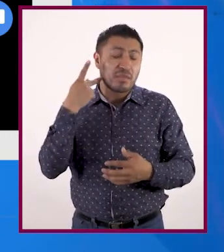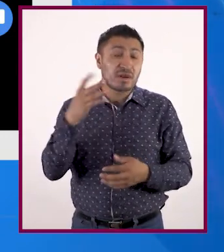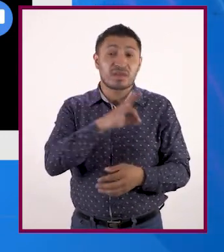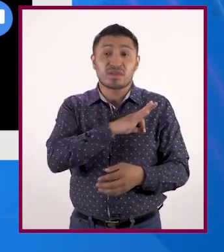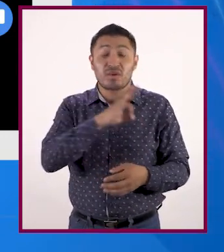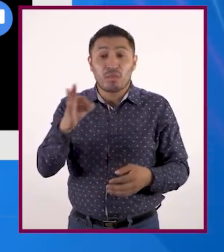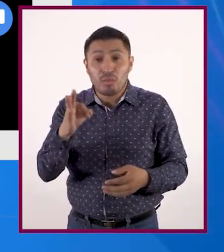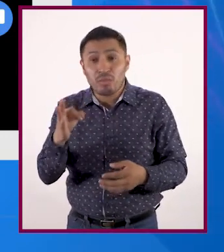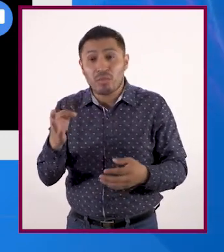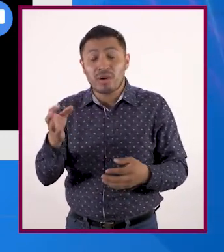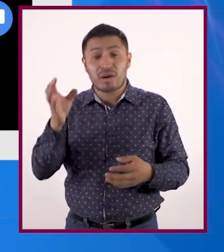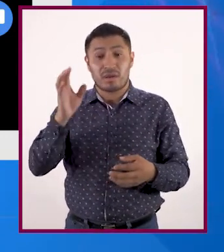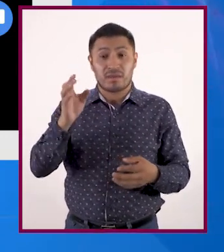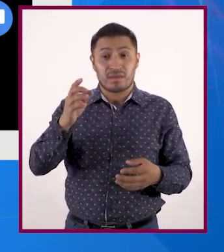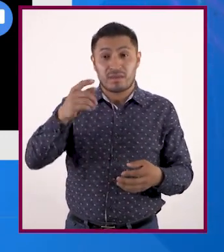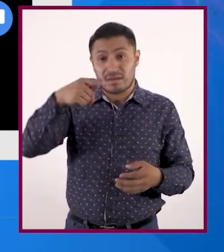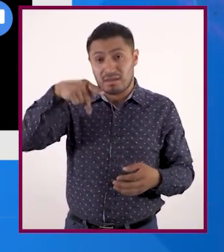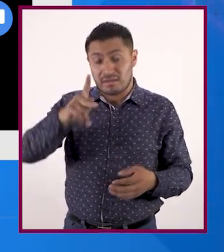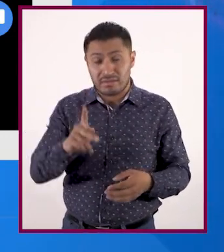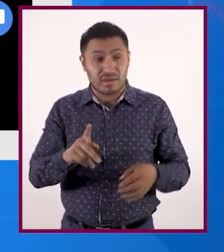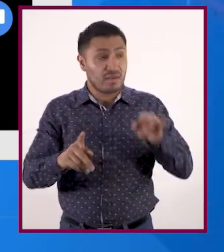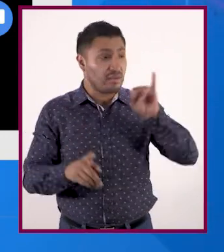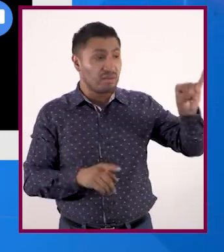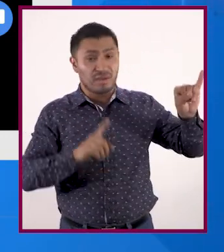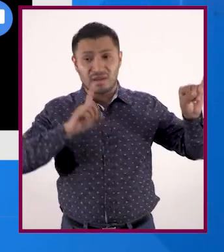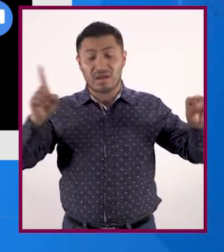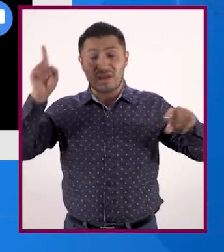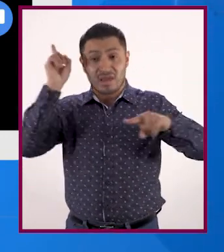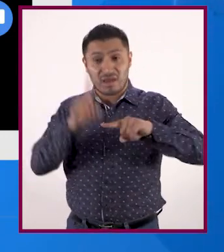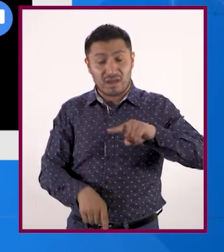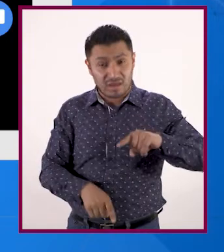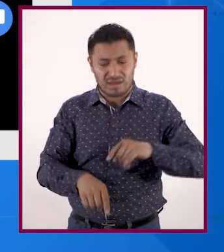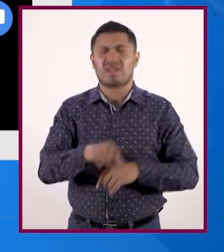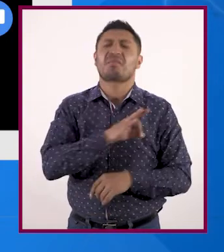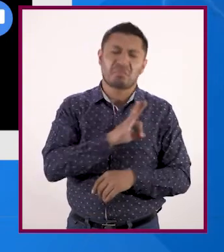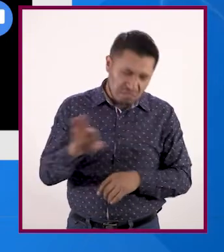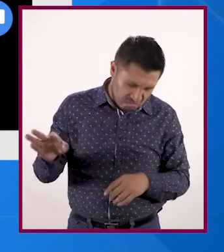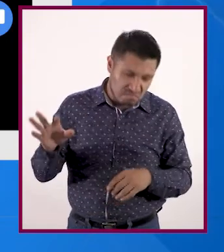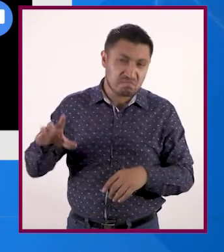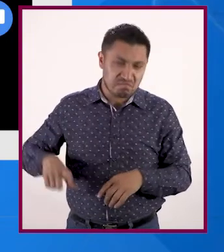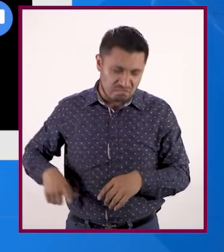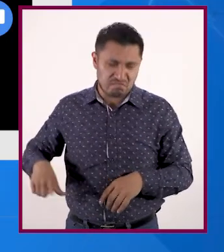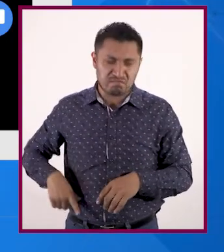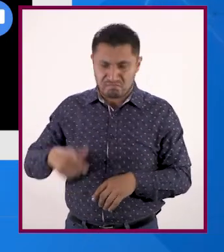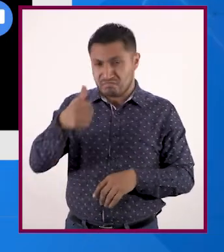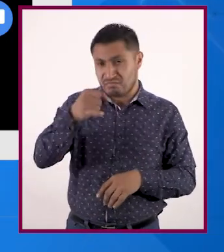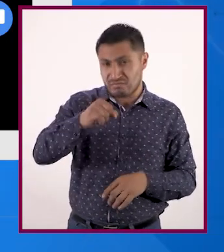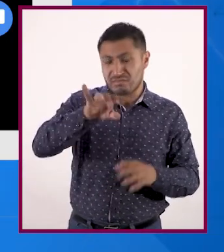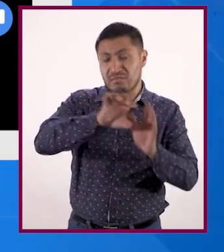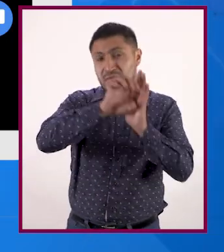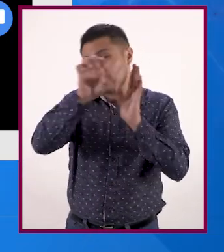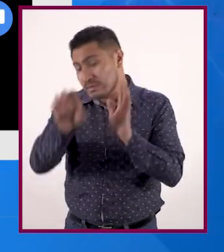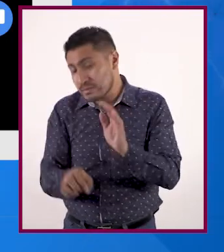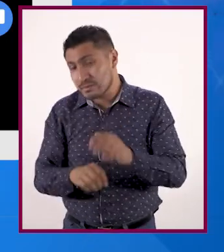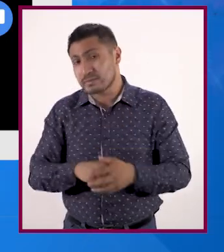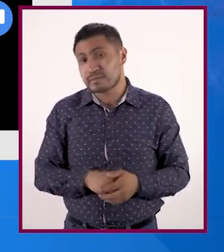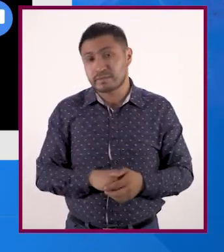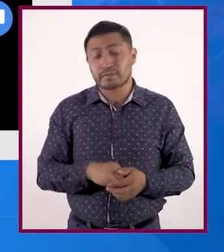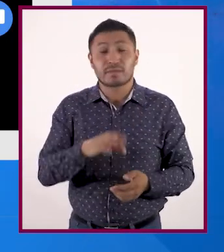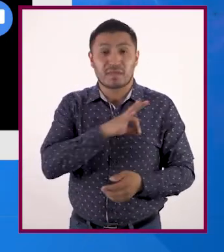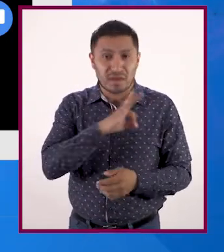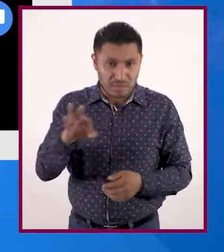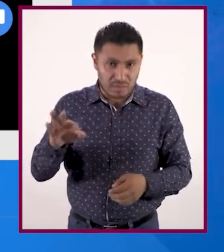existan izquierdas y derechas sí claro que sí existen pueden existir precisamente porque